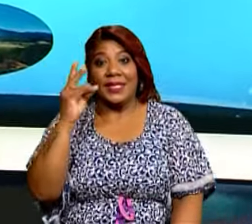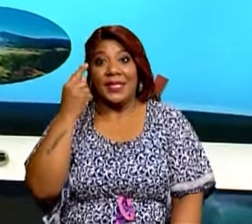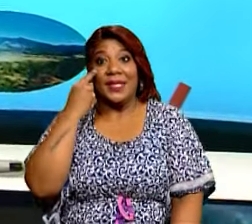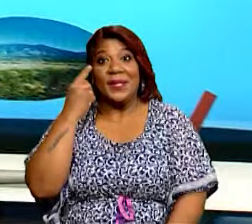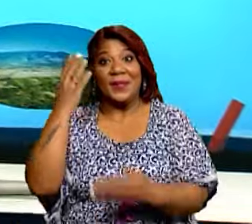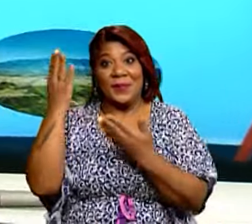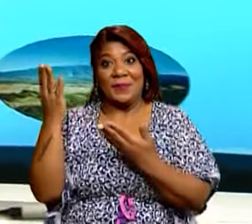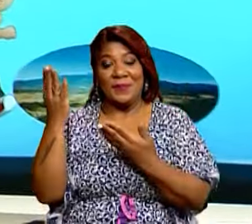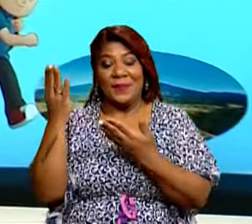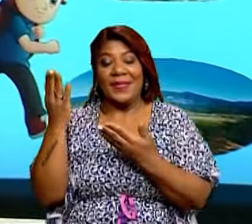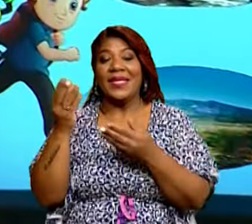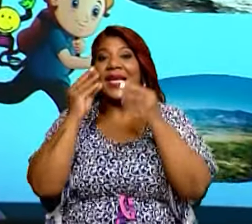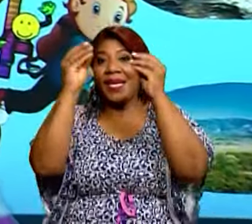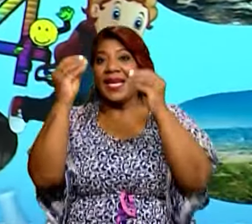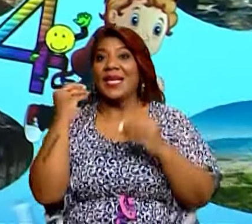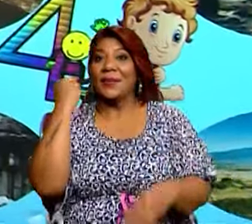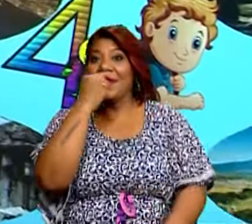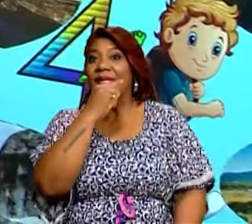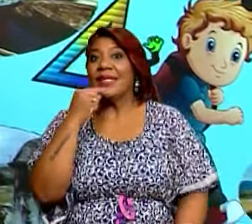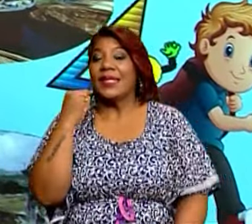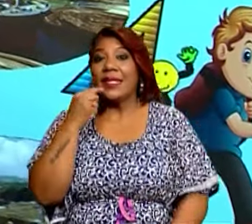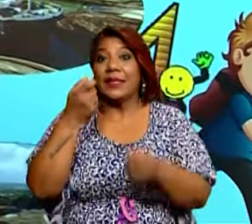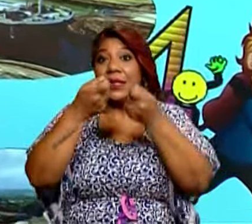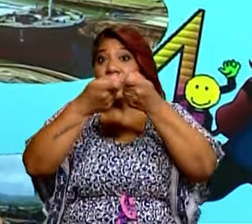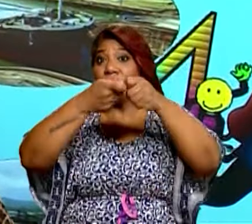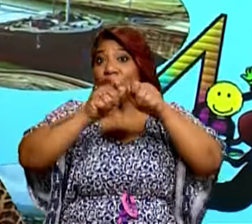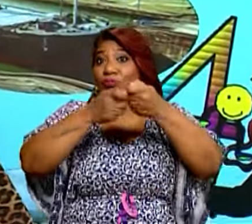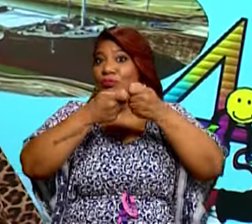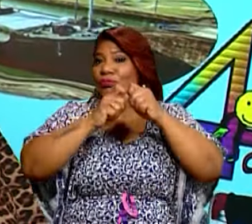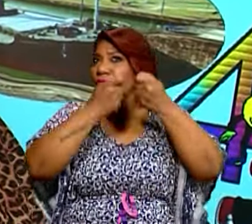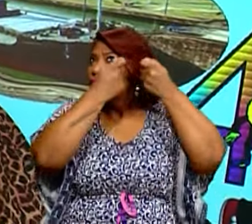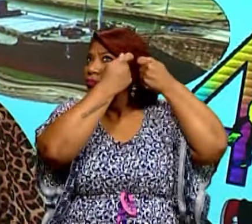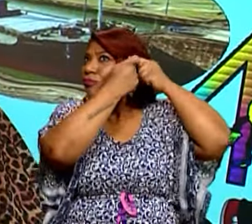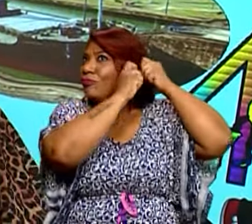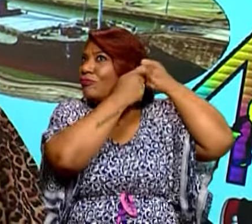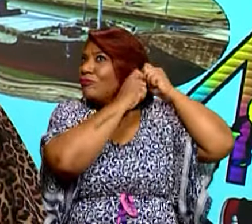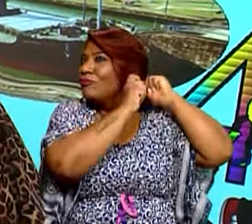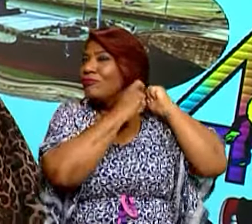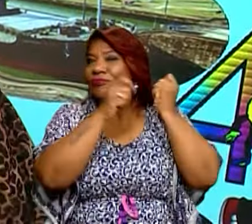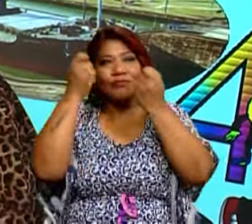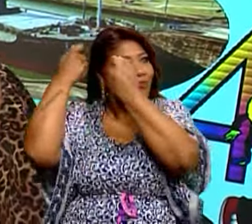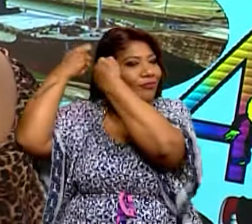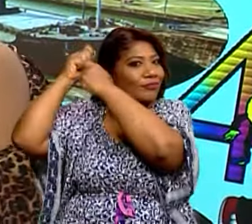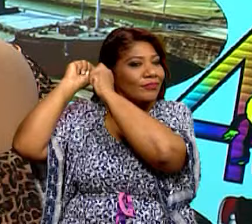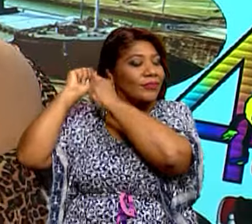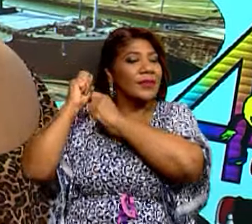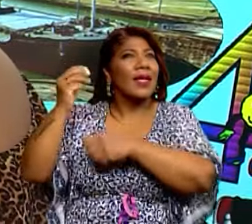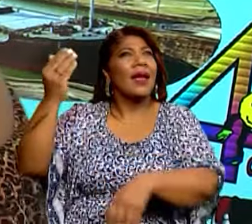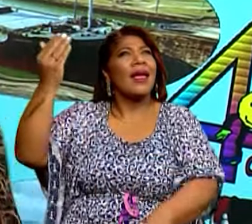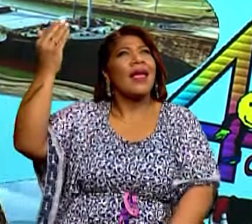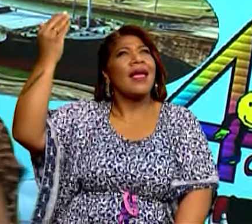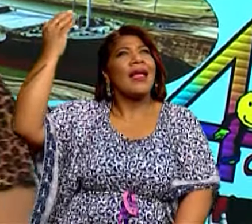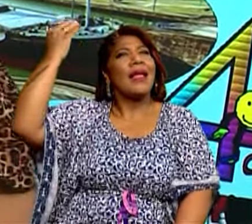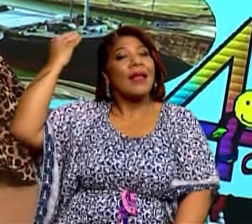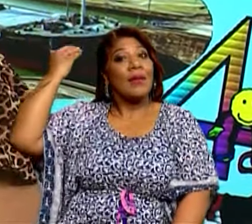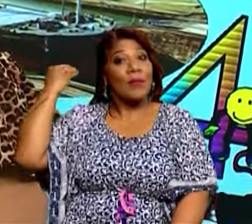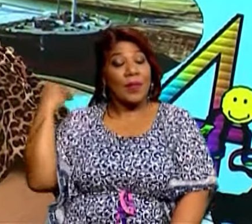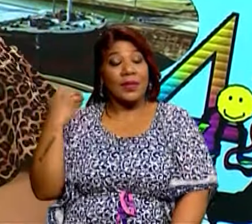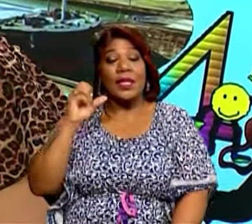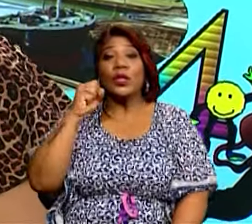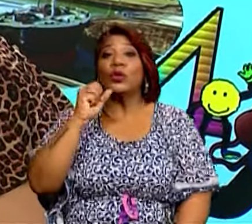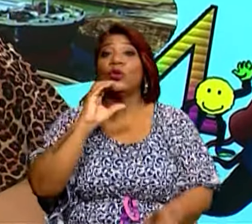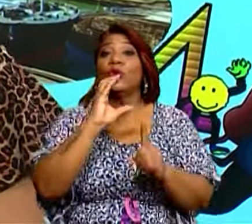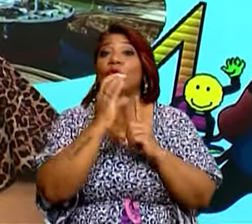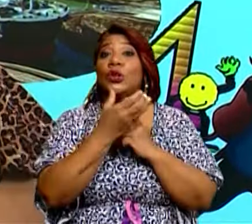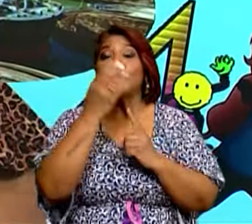tiene que ver con las trenzas que en épocas antiguas lo utilizaban para